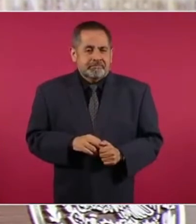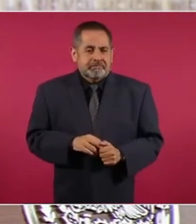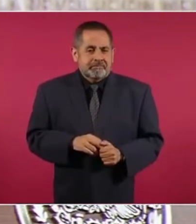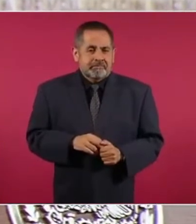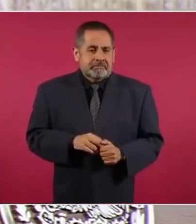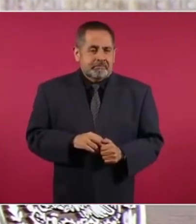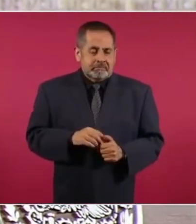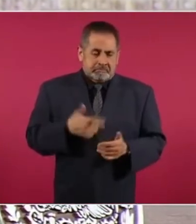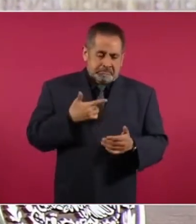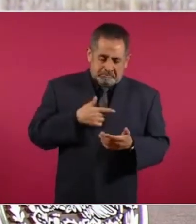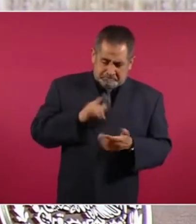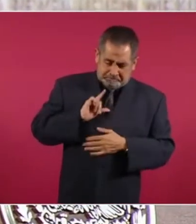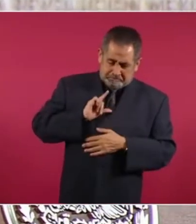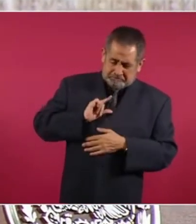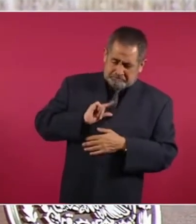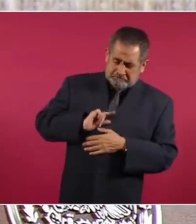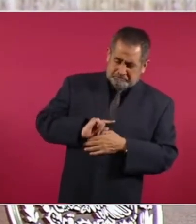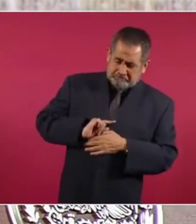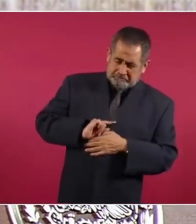acomplejados,